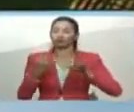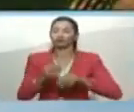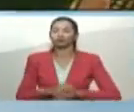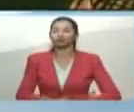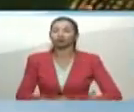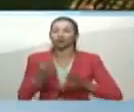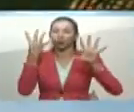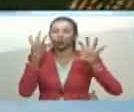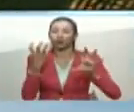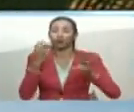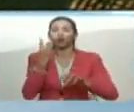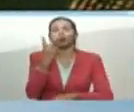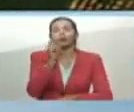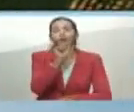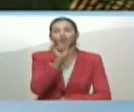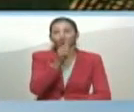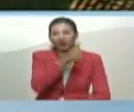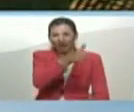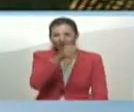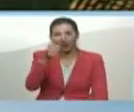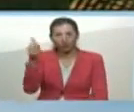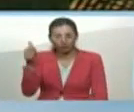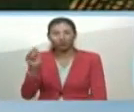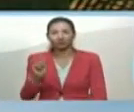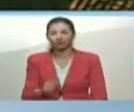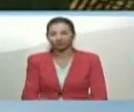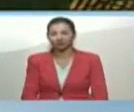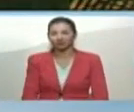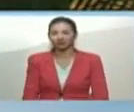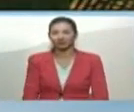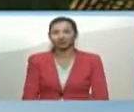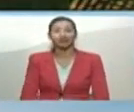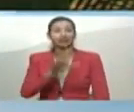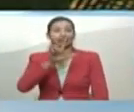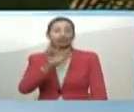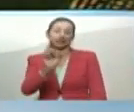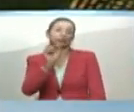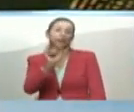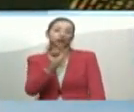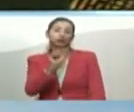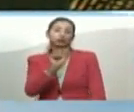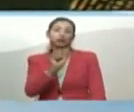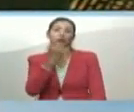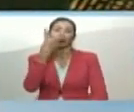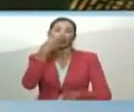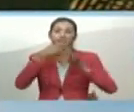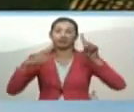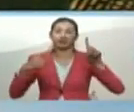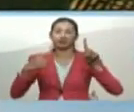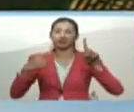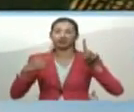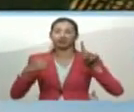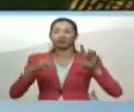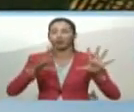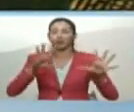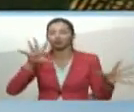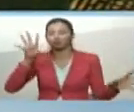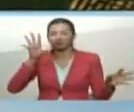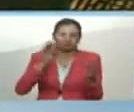hablan 2 minutos cada uno, son 30 minutos. A las 9:30 más o menos estamos redondeando.